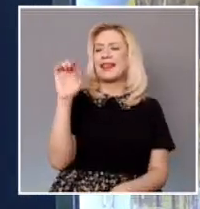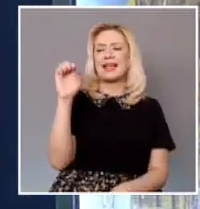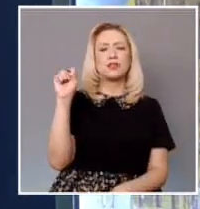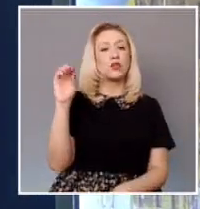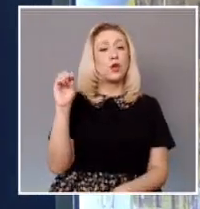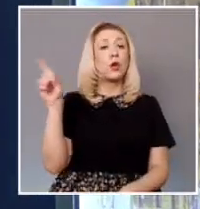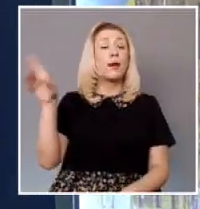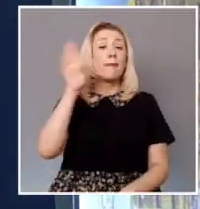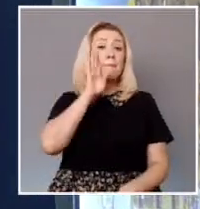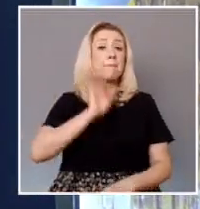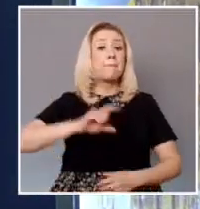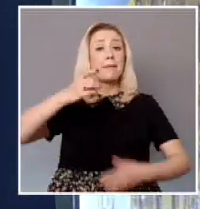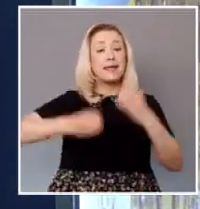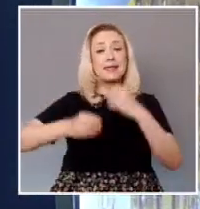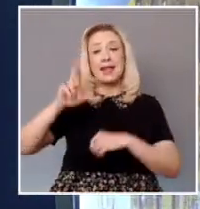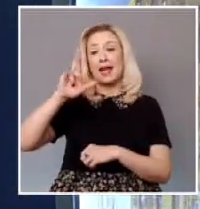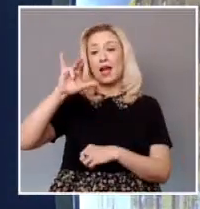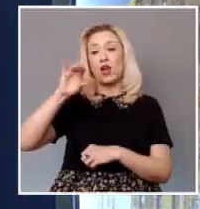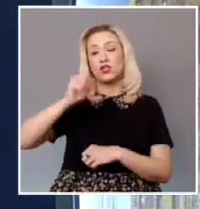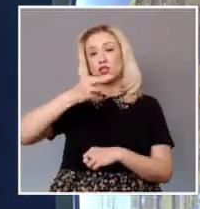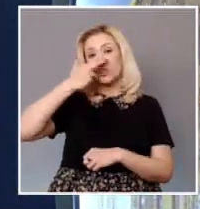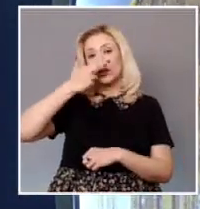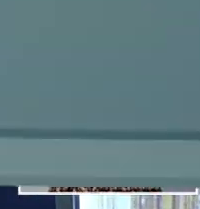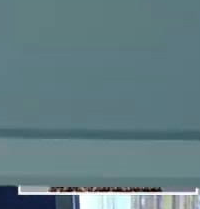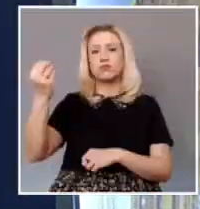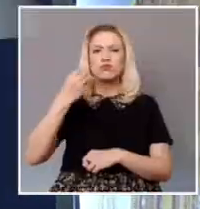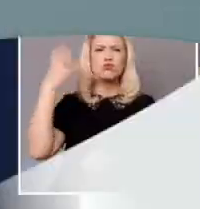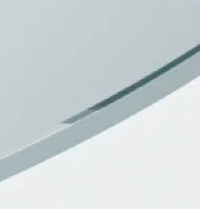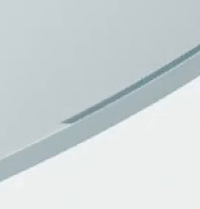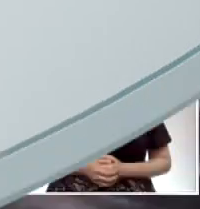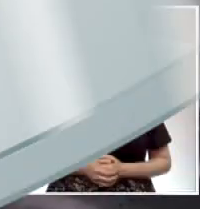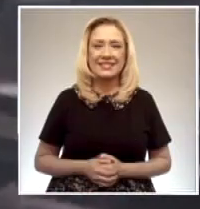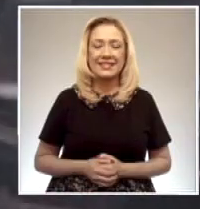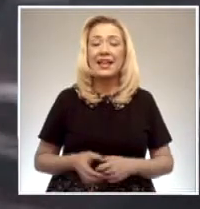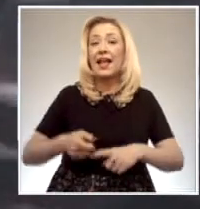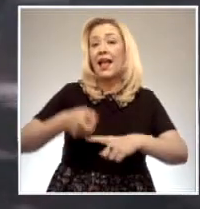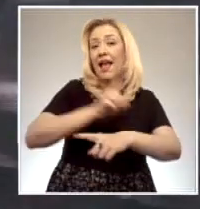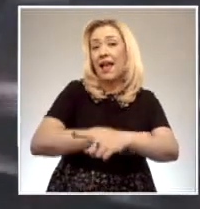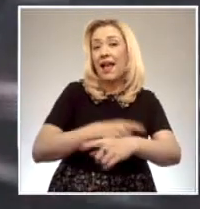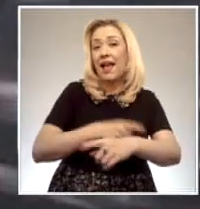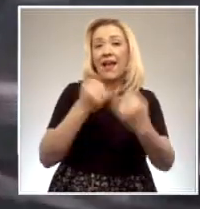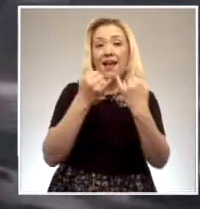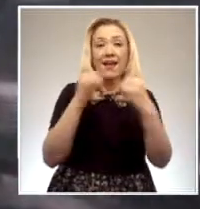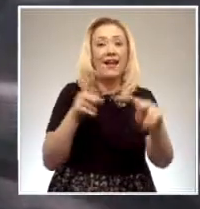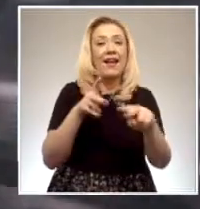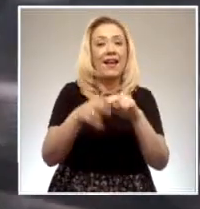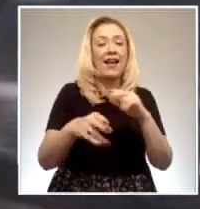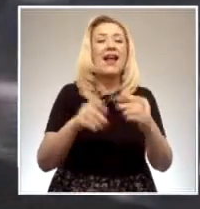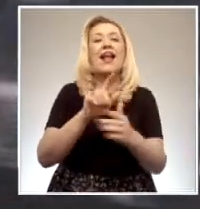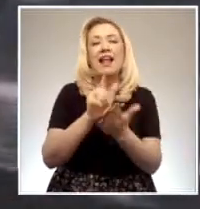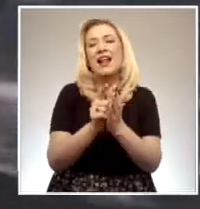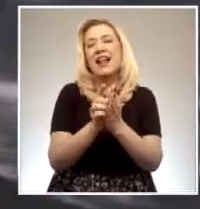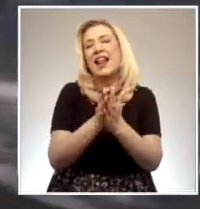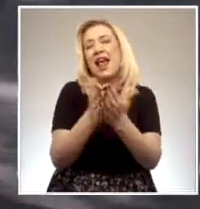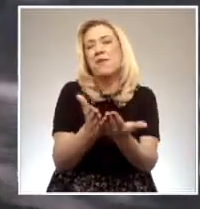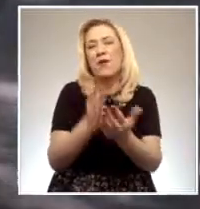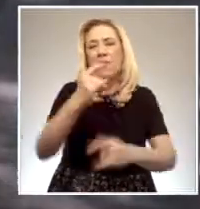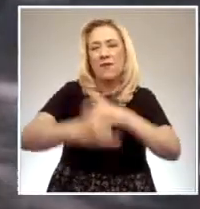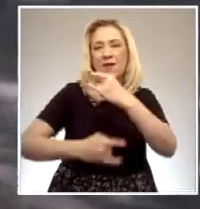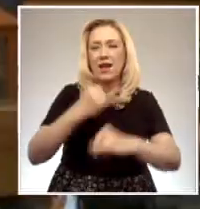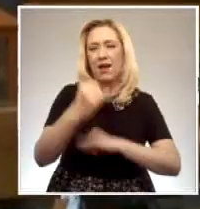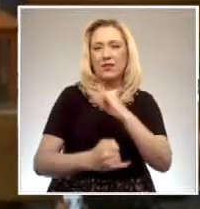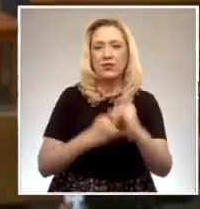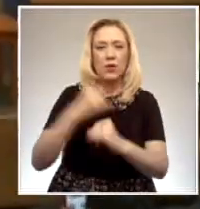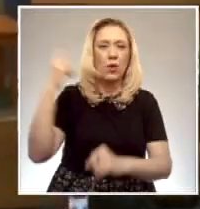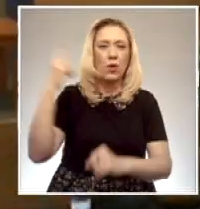sobre decisiones relevantes de la primera sala de la Corte. Previo a la inauguración de la Feria Internacional del Libro de